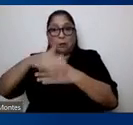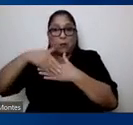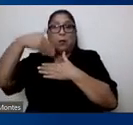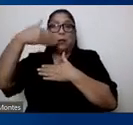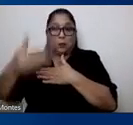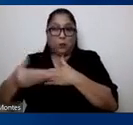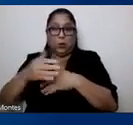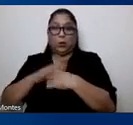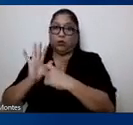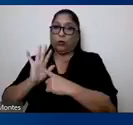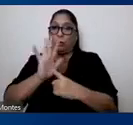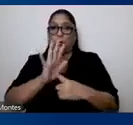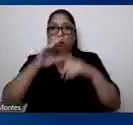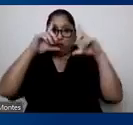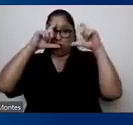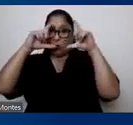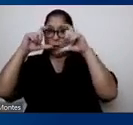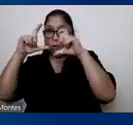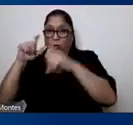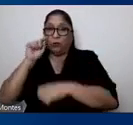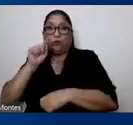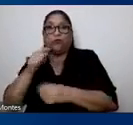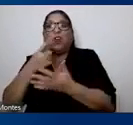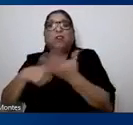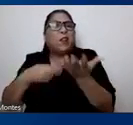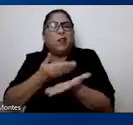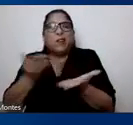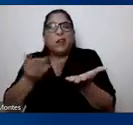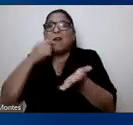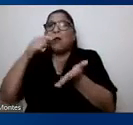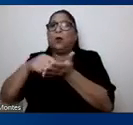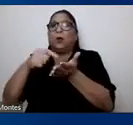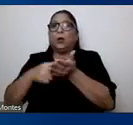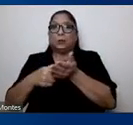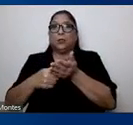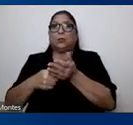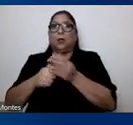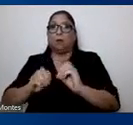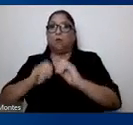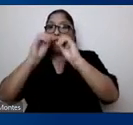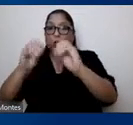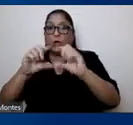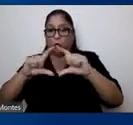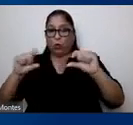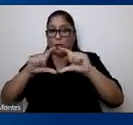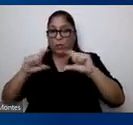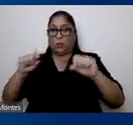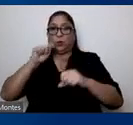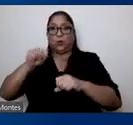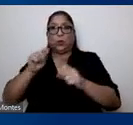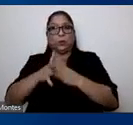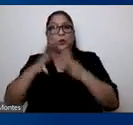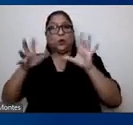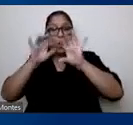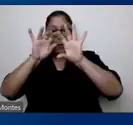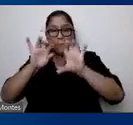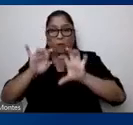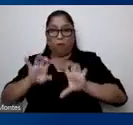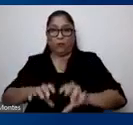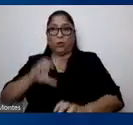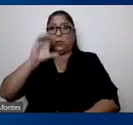una representación visual de lo que se está integrando en textos en estos grandes informes de la